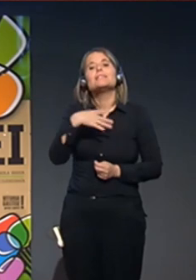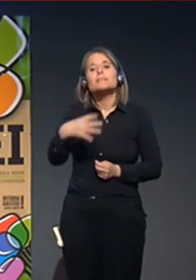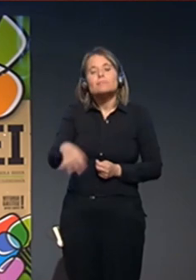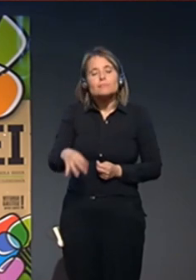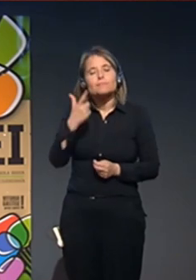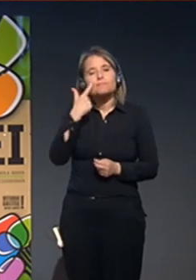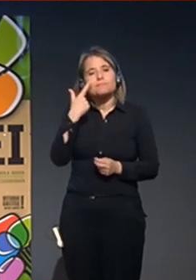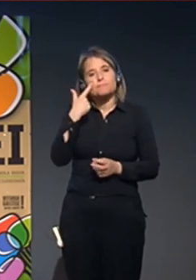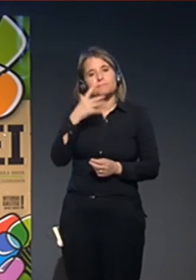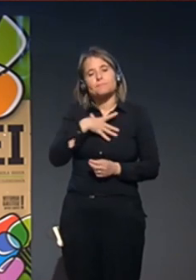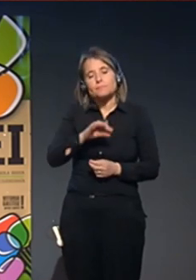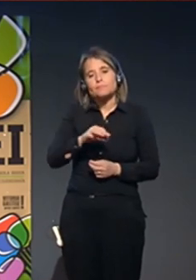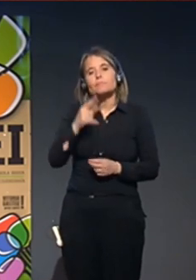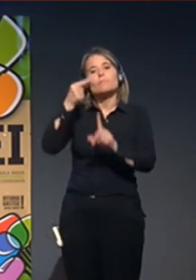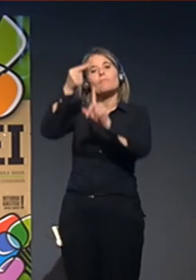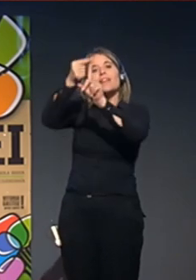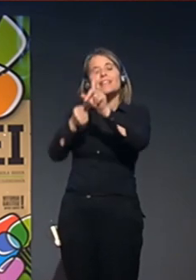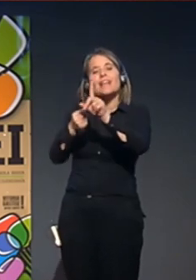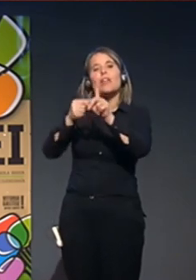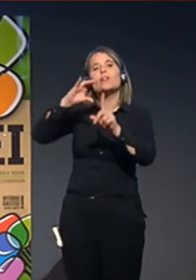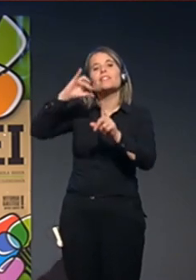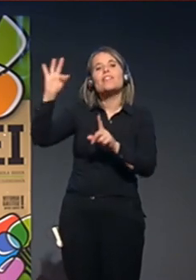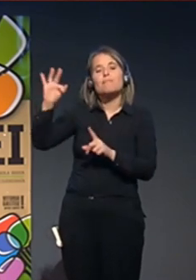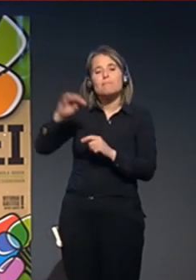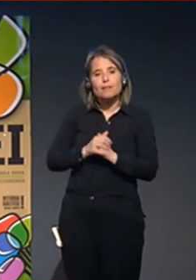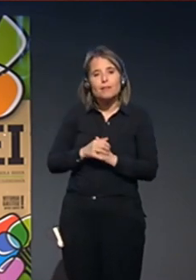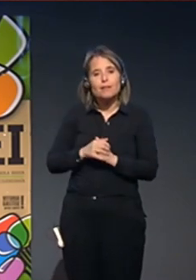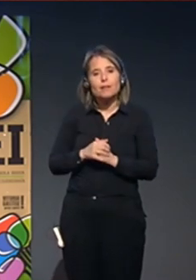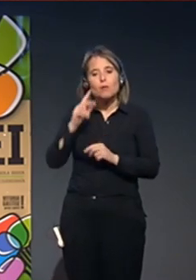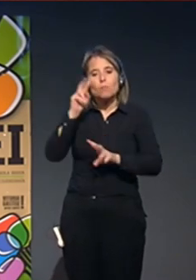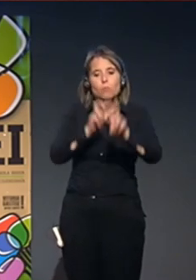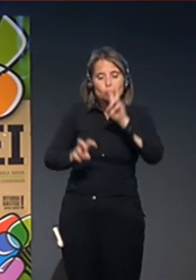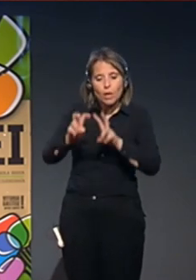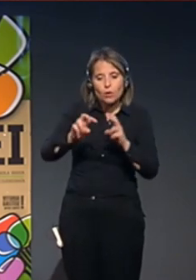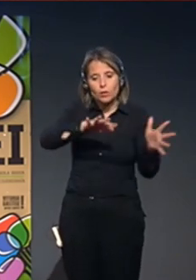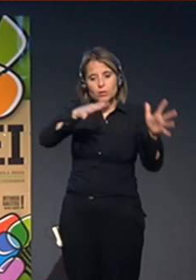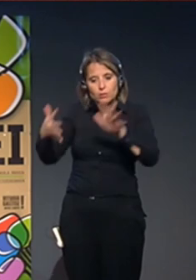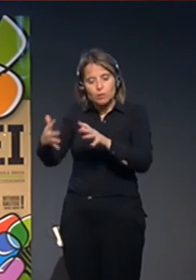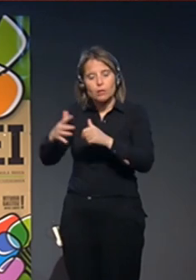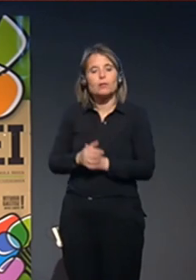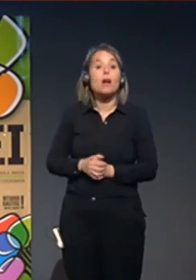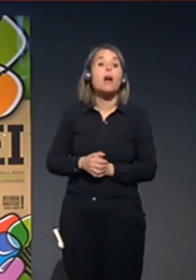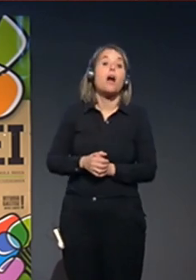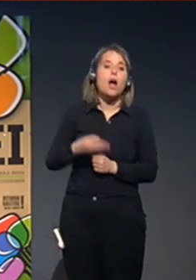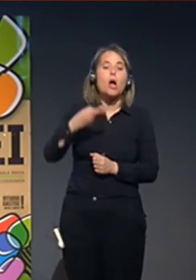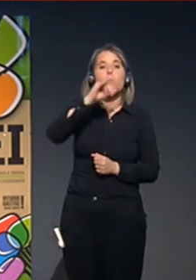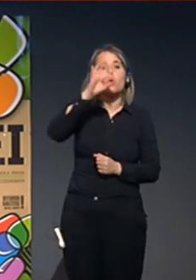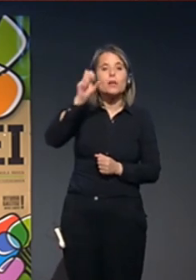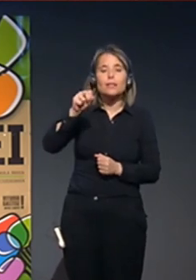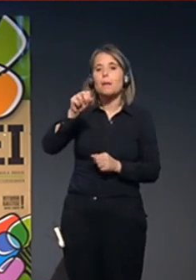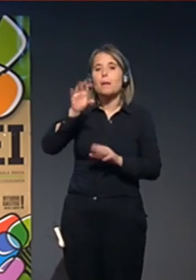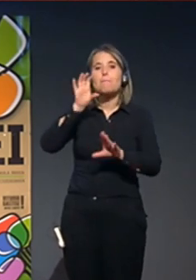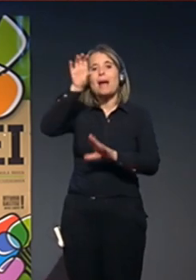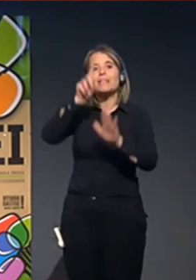el el estudiar indicadores del fip y cuando se buscaron y se aplicaron resulta que bhután era el tercer país